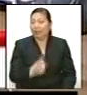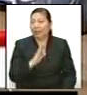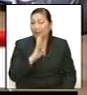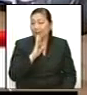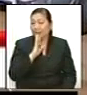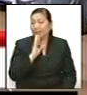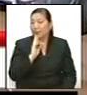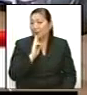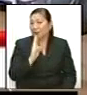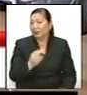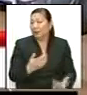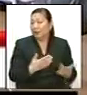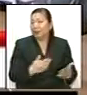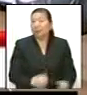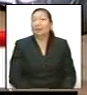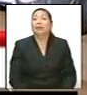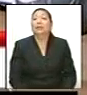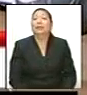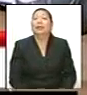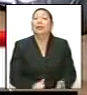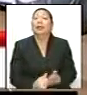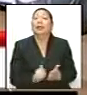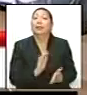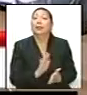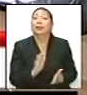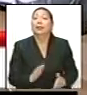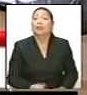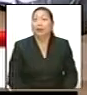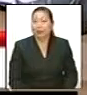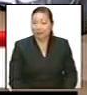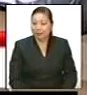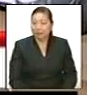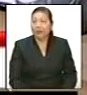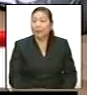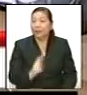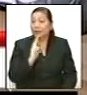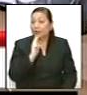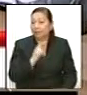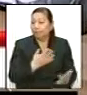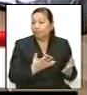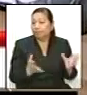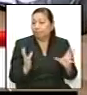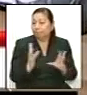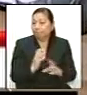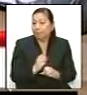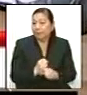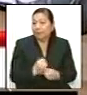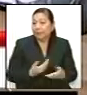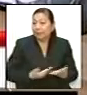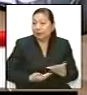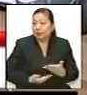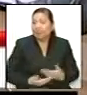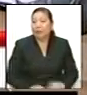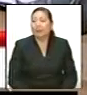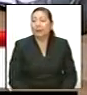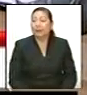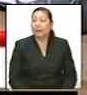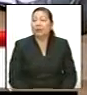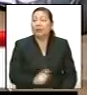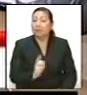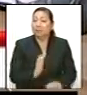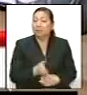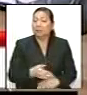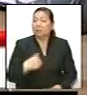los resultados esperados. Es lo que esperamos todos. Resultados esperados, reducir los costos de transacción al ciudadano. Si usted va